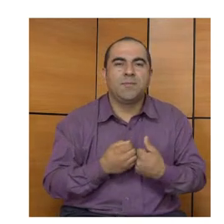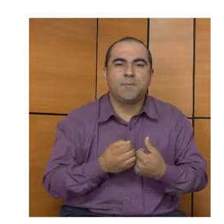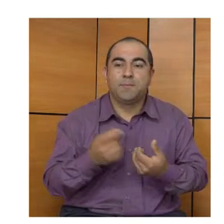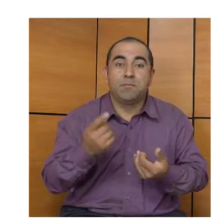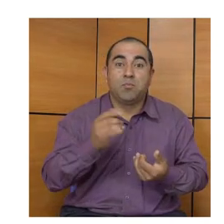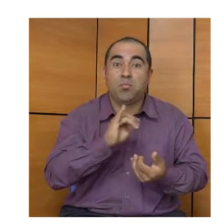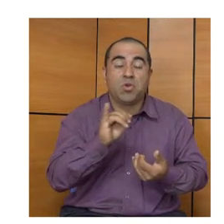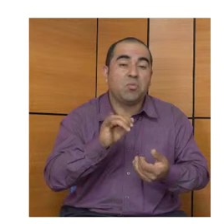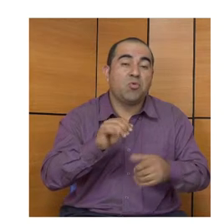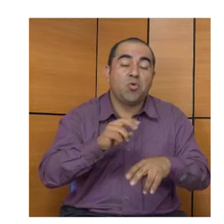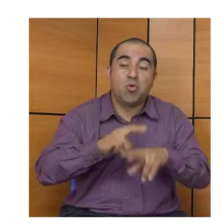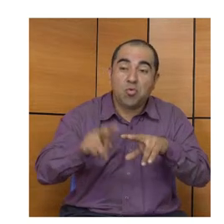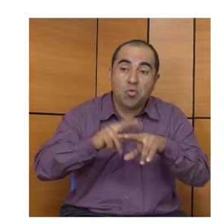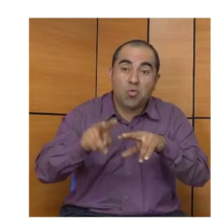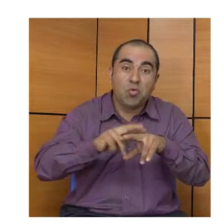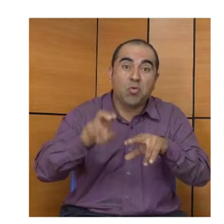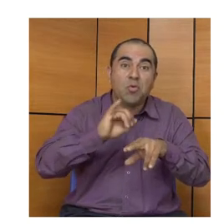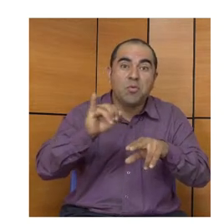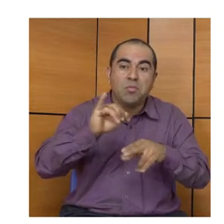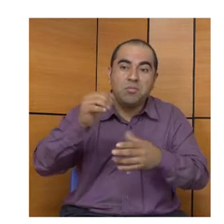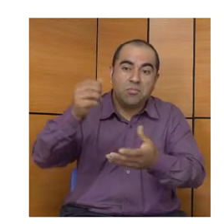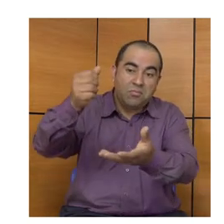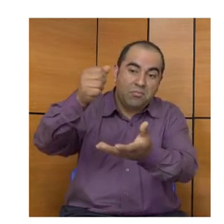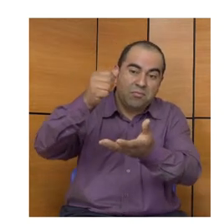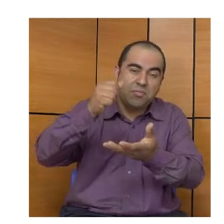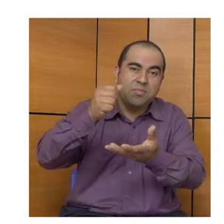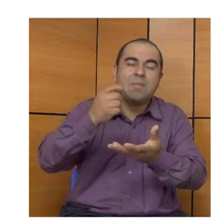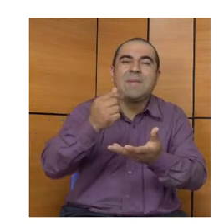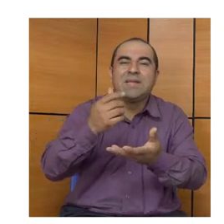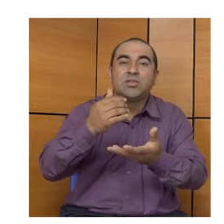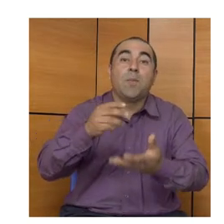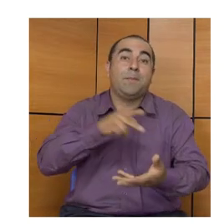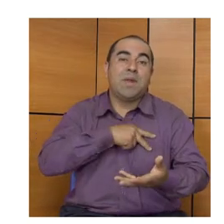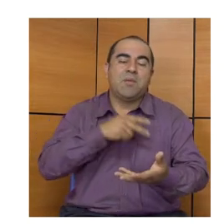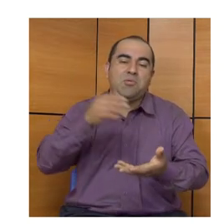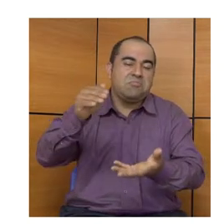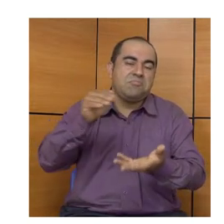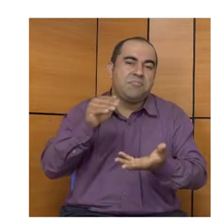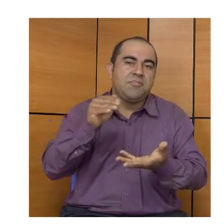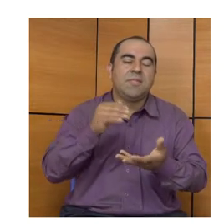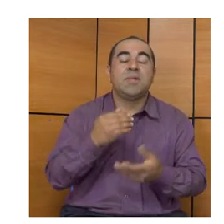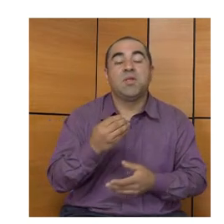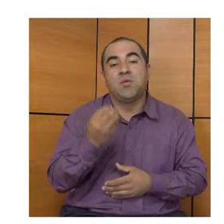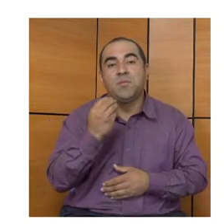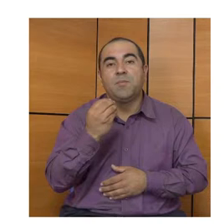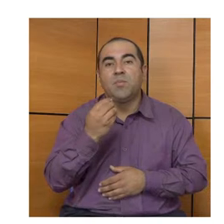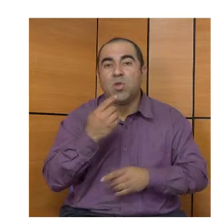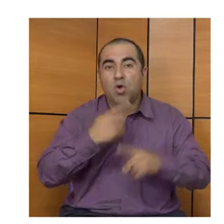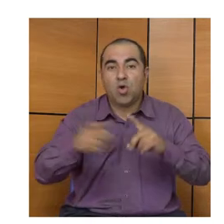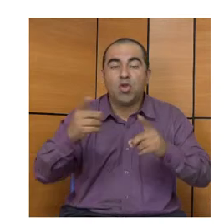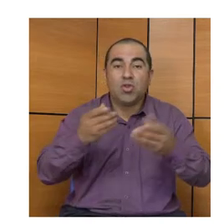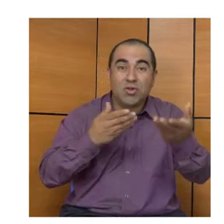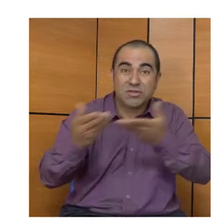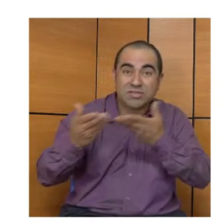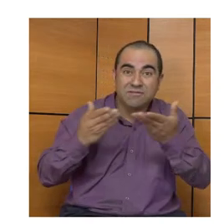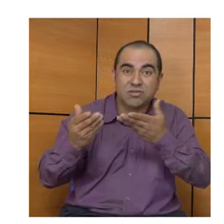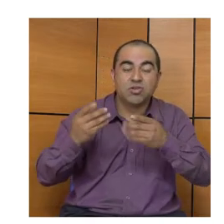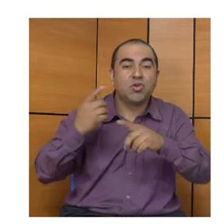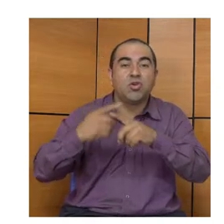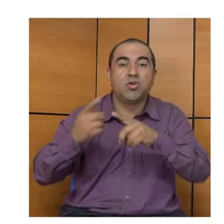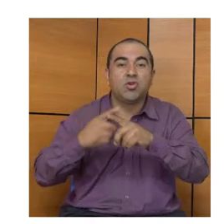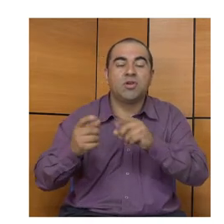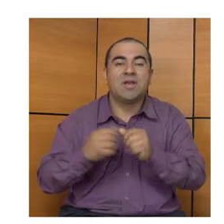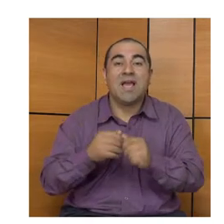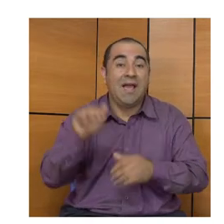recompensa en ocio, digamos, frente a otros servicios más utilitaristas, como es la